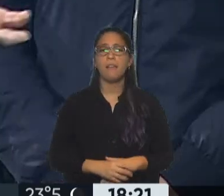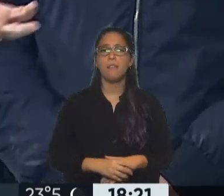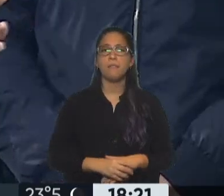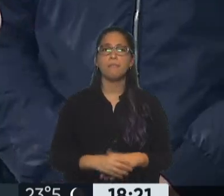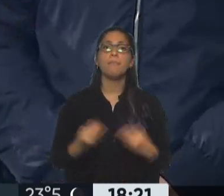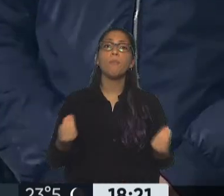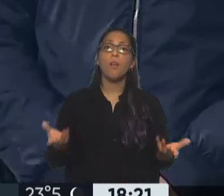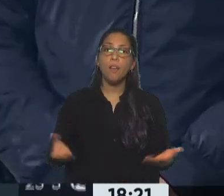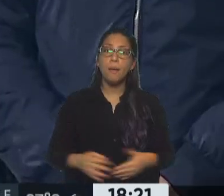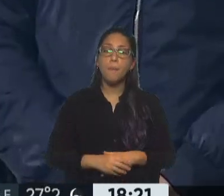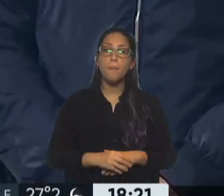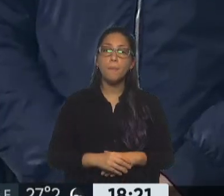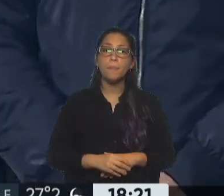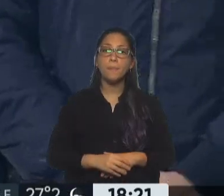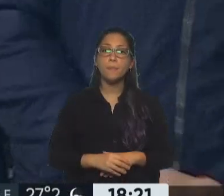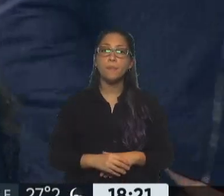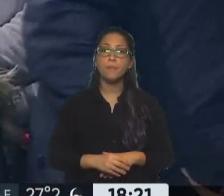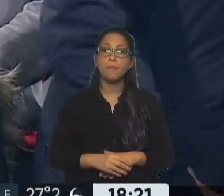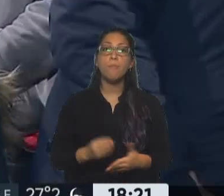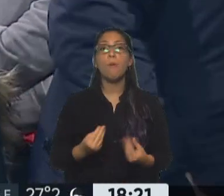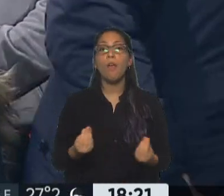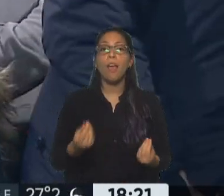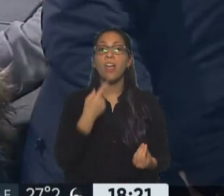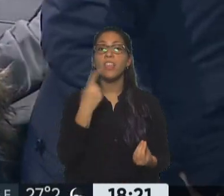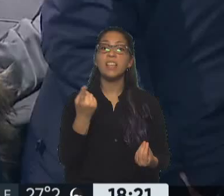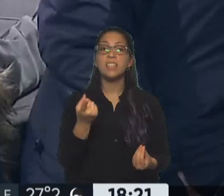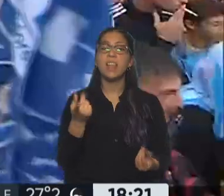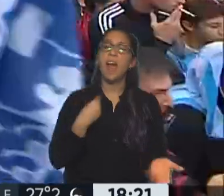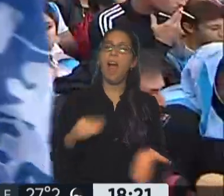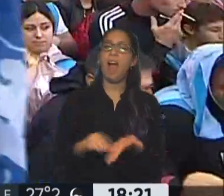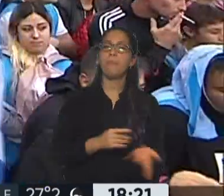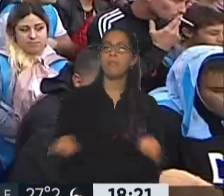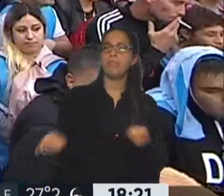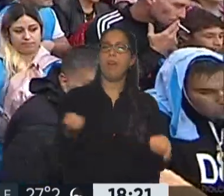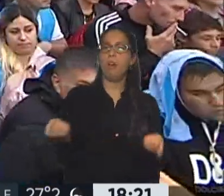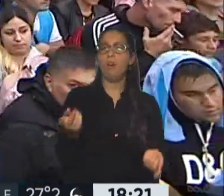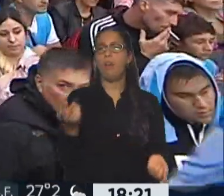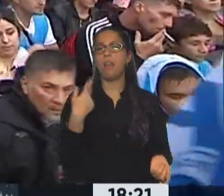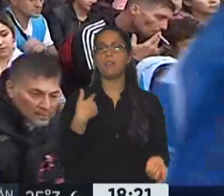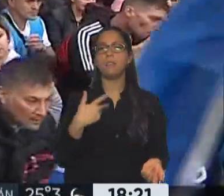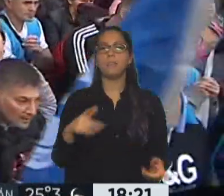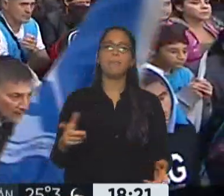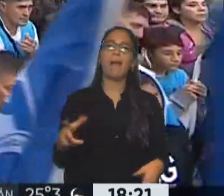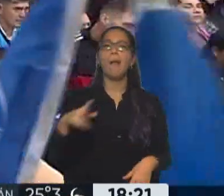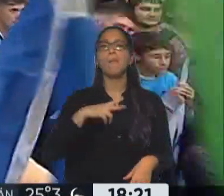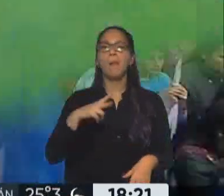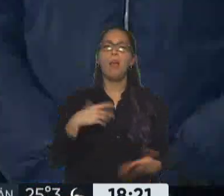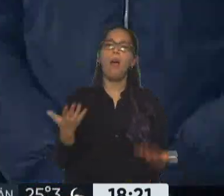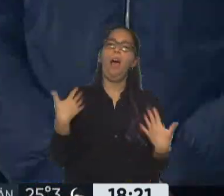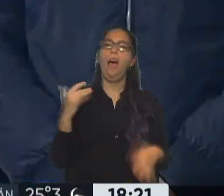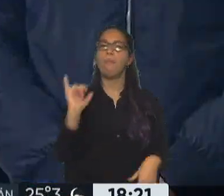Porque pese a la fama de buenos administradores que tienen los privados, por